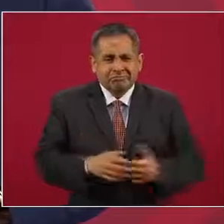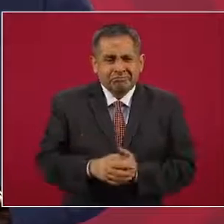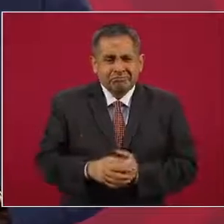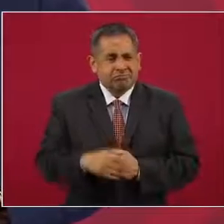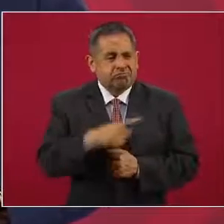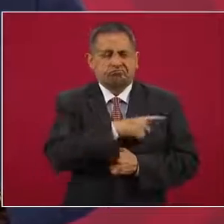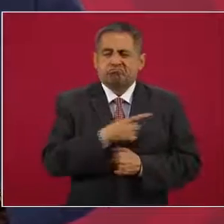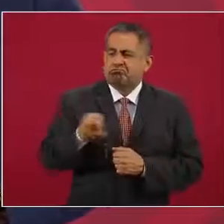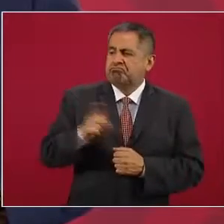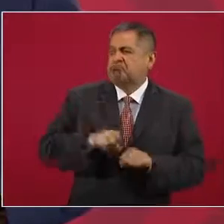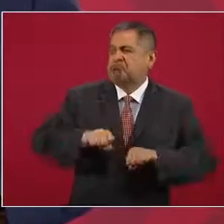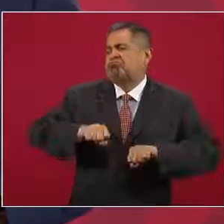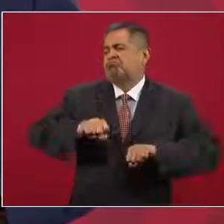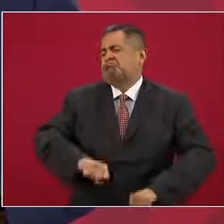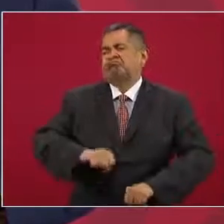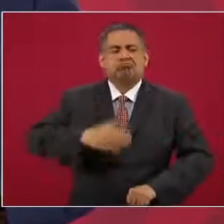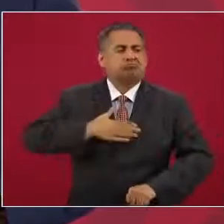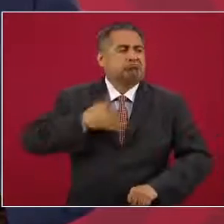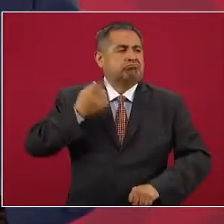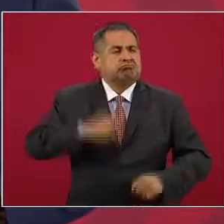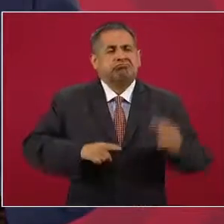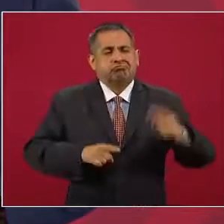son autoritarios,